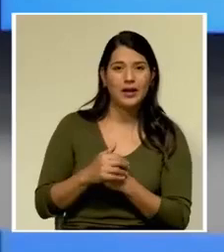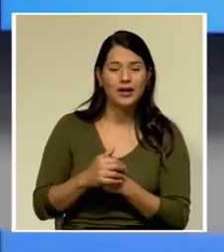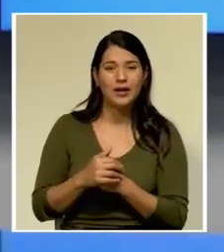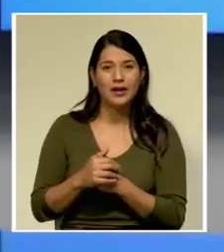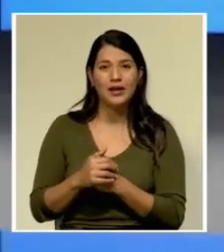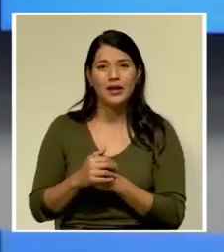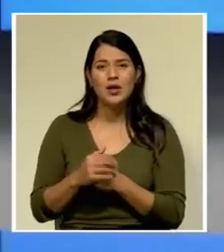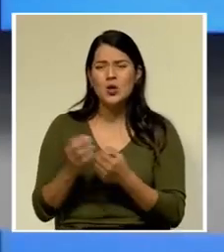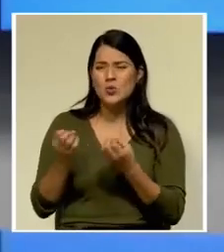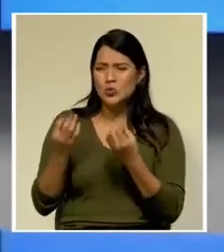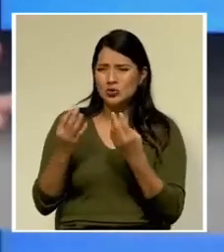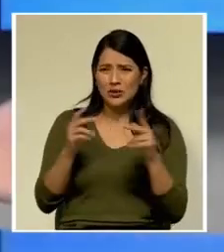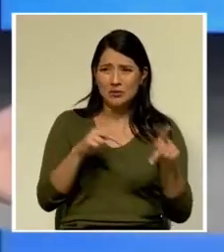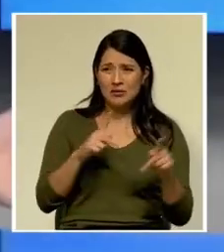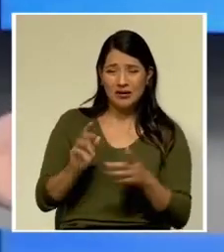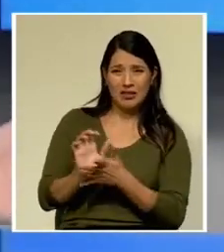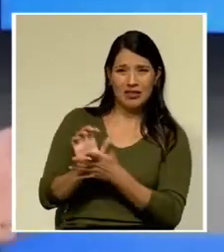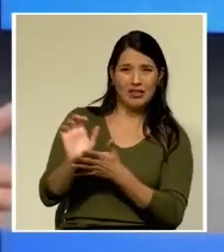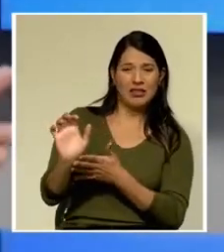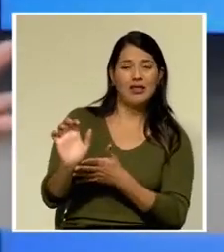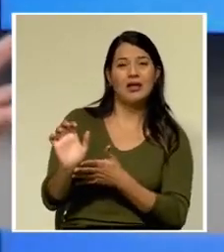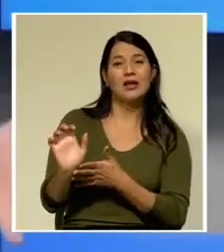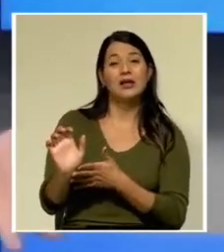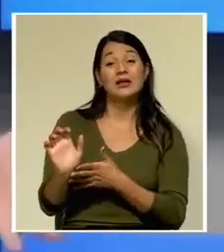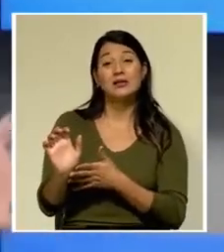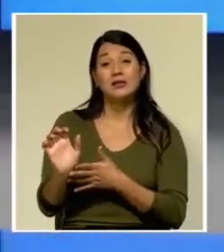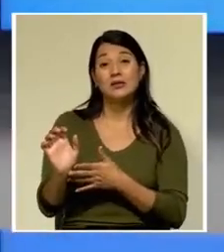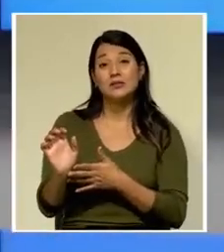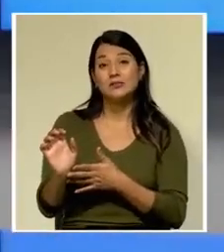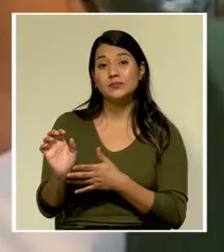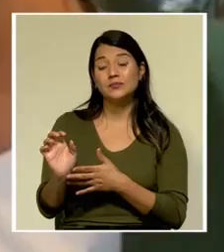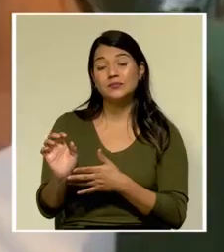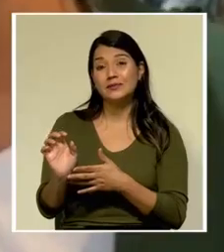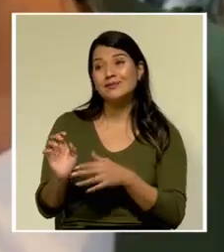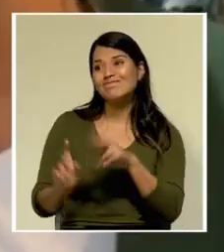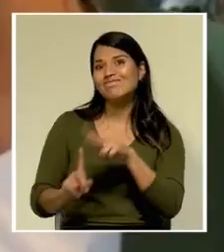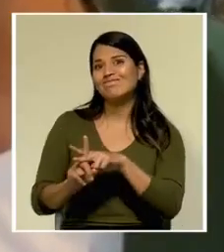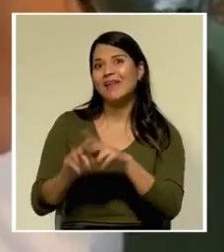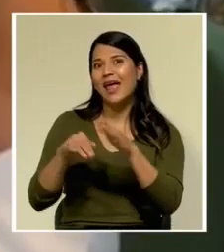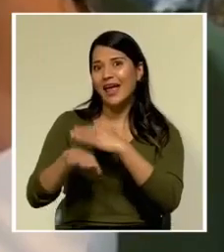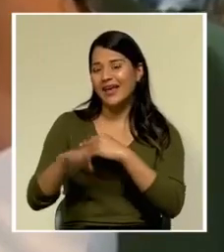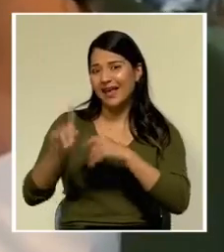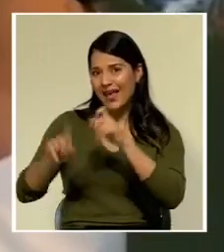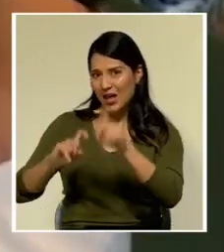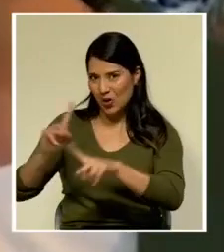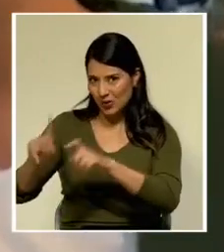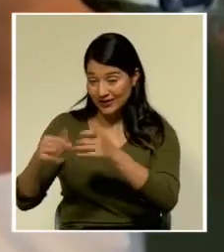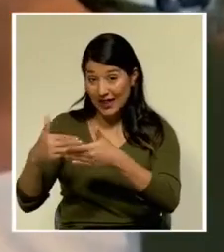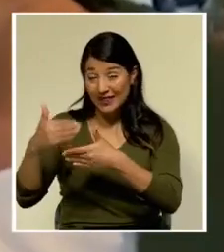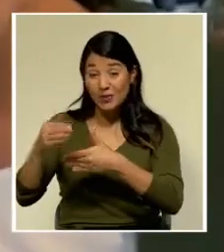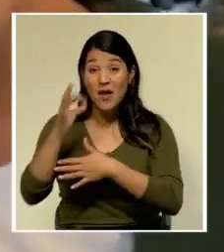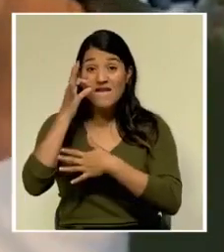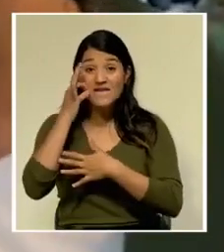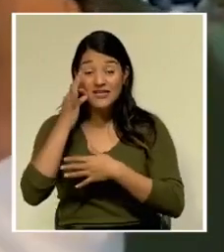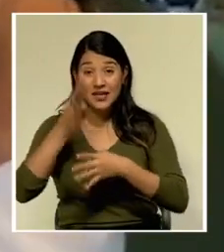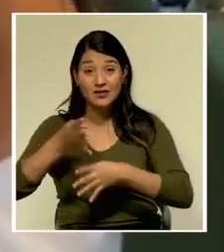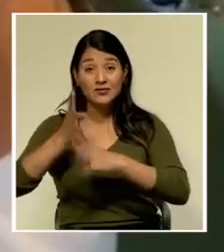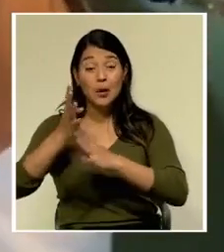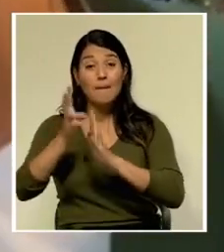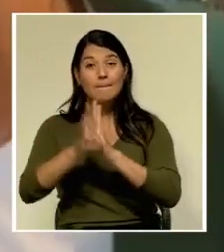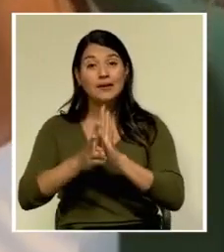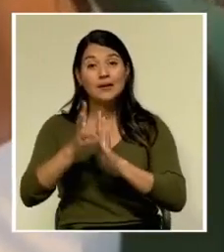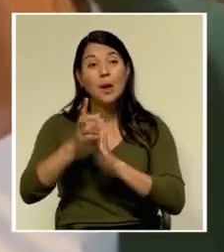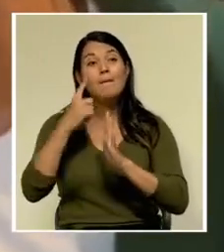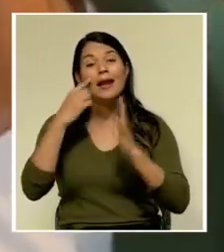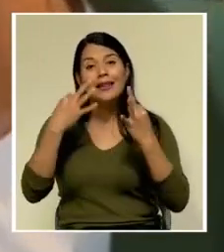fuerte rechazo popular que han mostrado diversas encuestas. Después, Figueres hizo circular un video en un intento